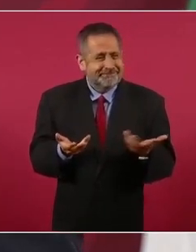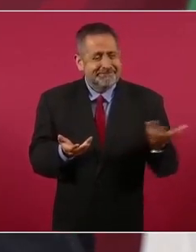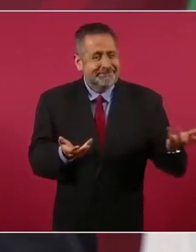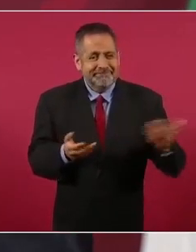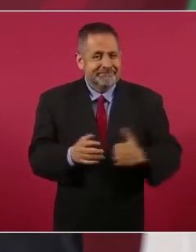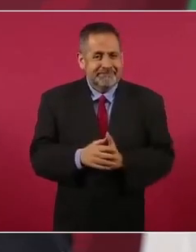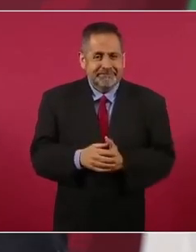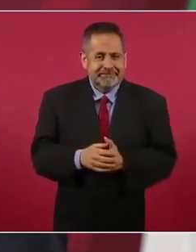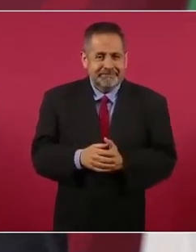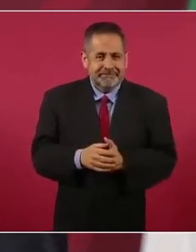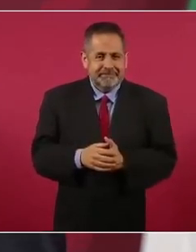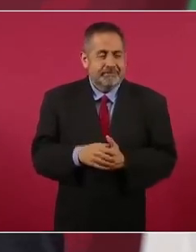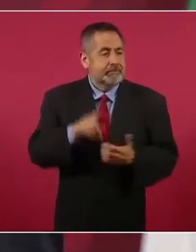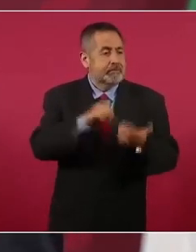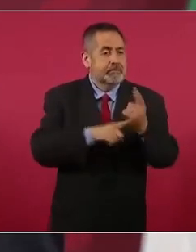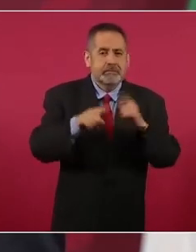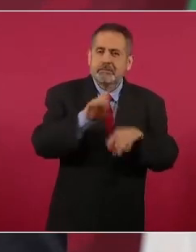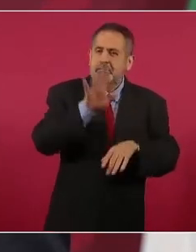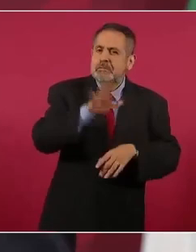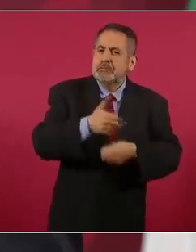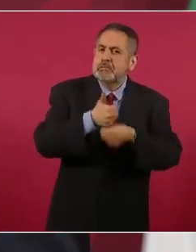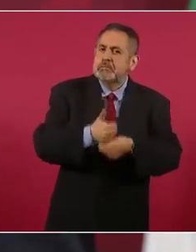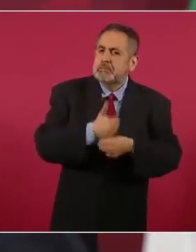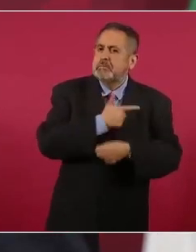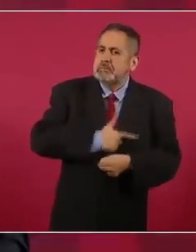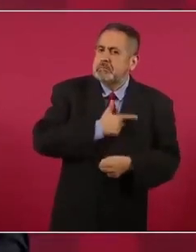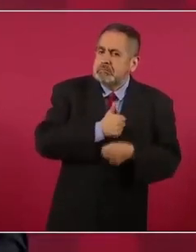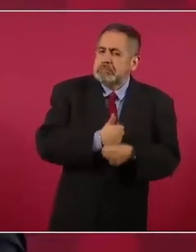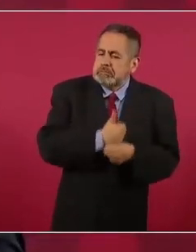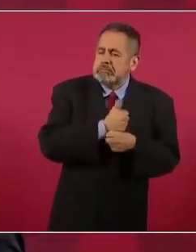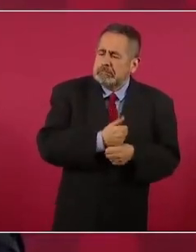Existe una especie de masoquismo.